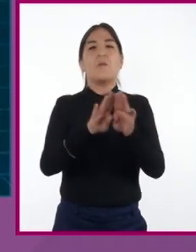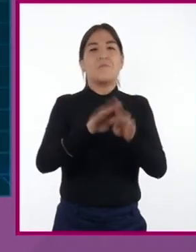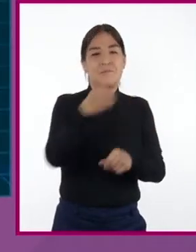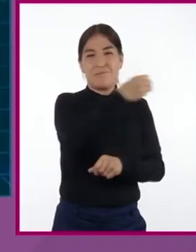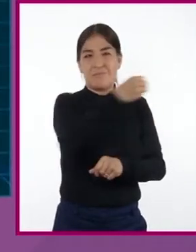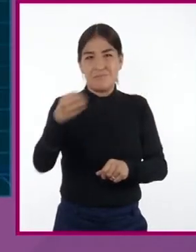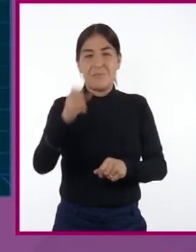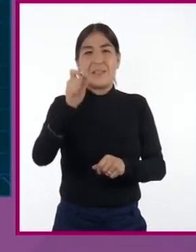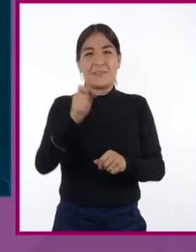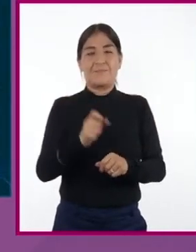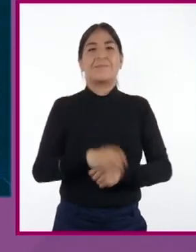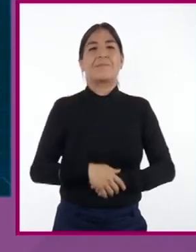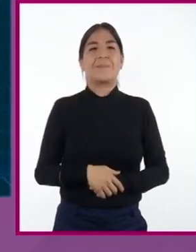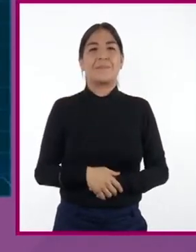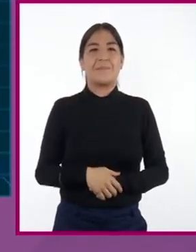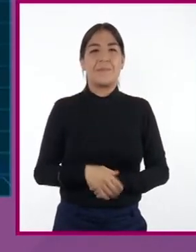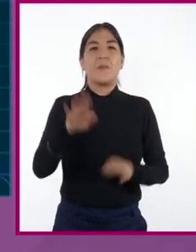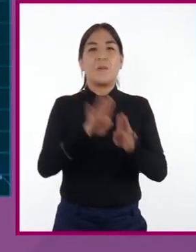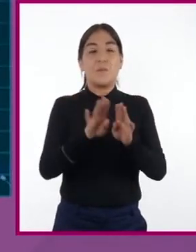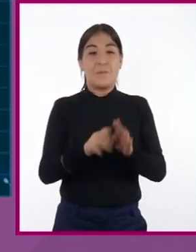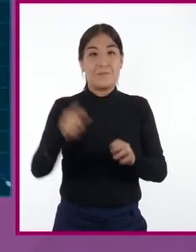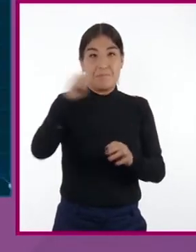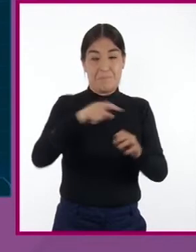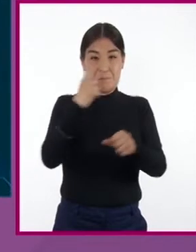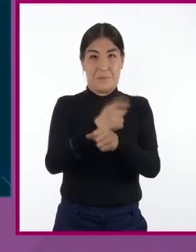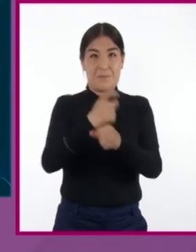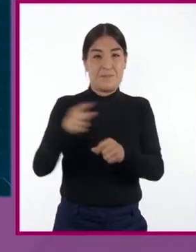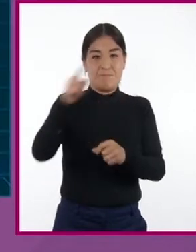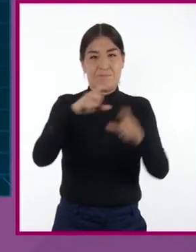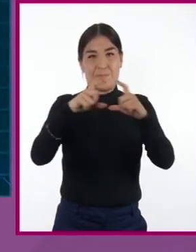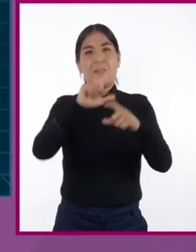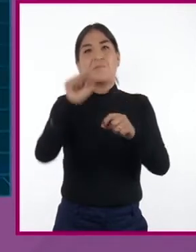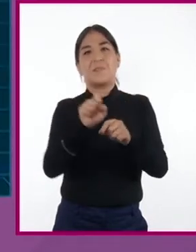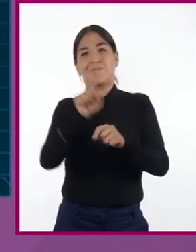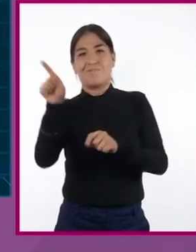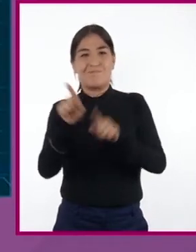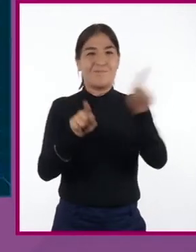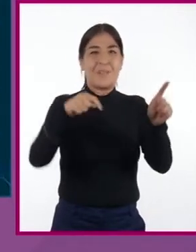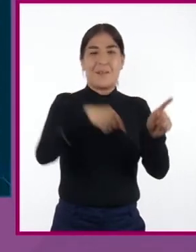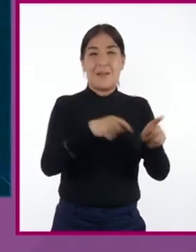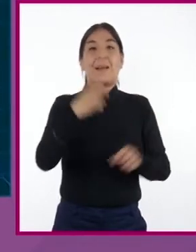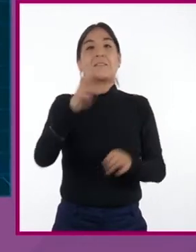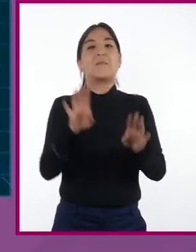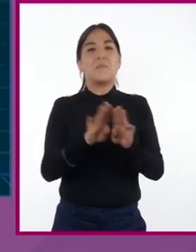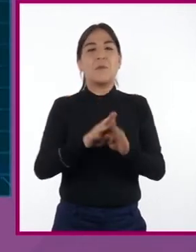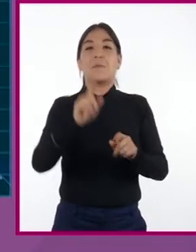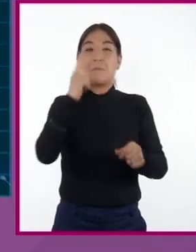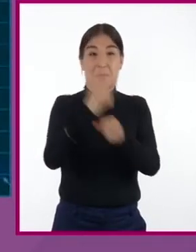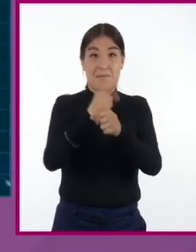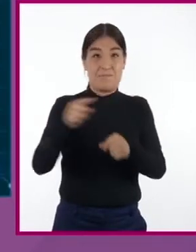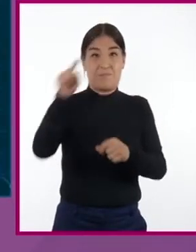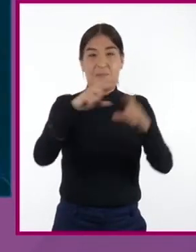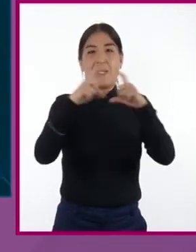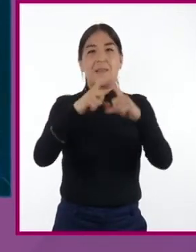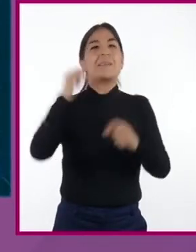estructura radial, es decir, van del centro a la periferia. En el centro se ubica el tema